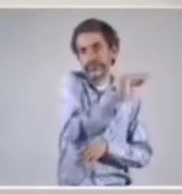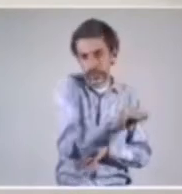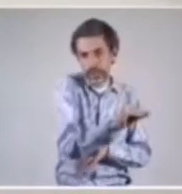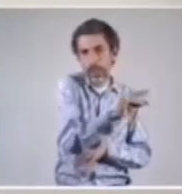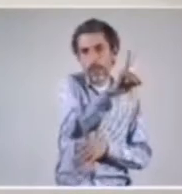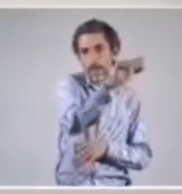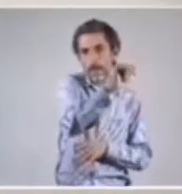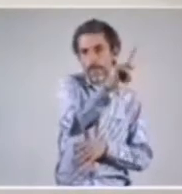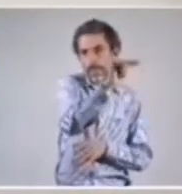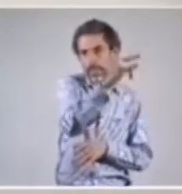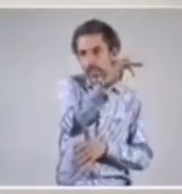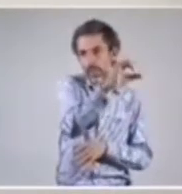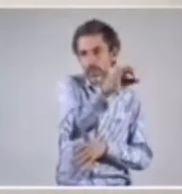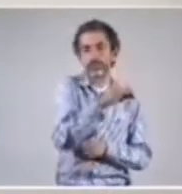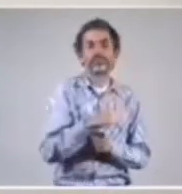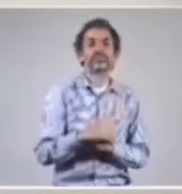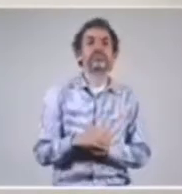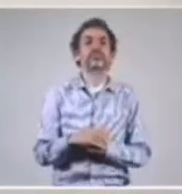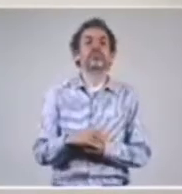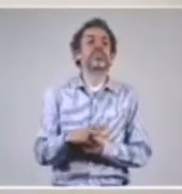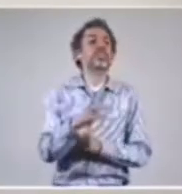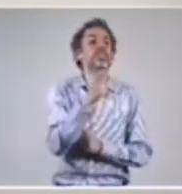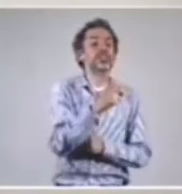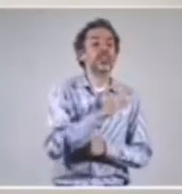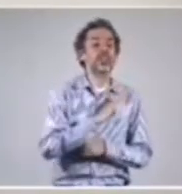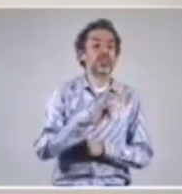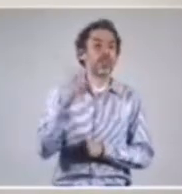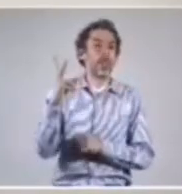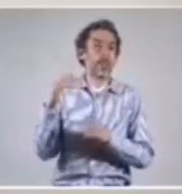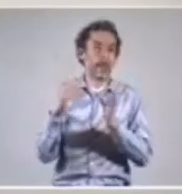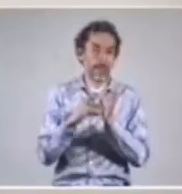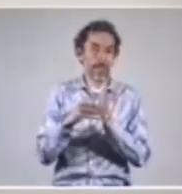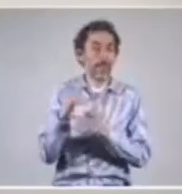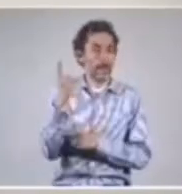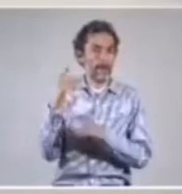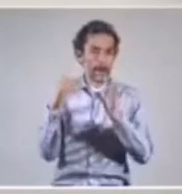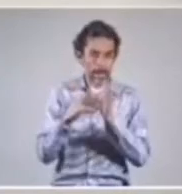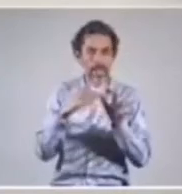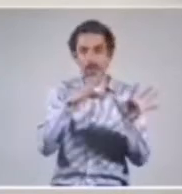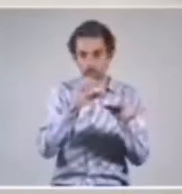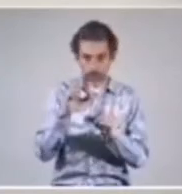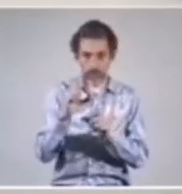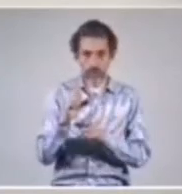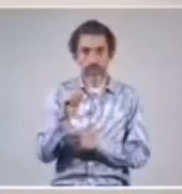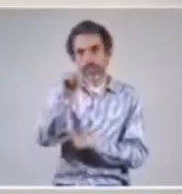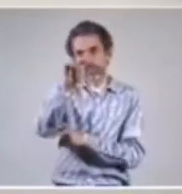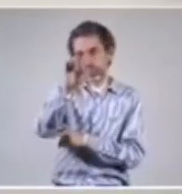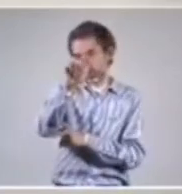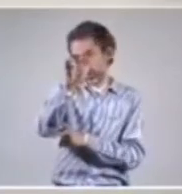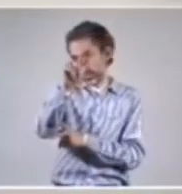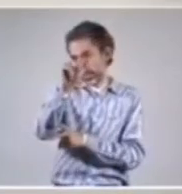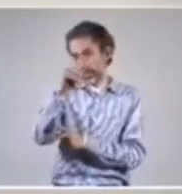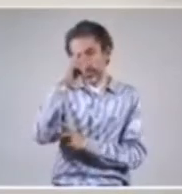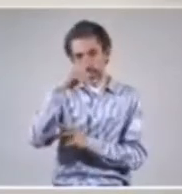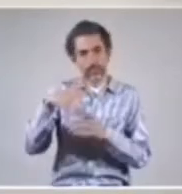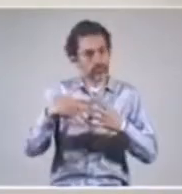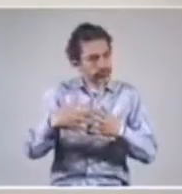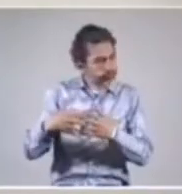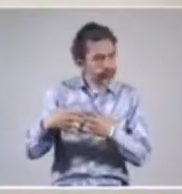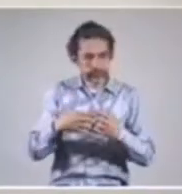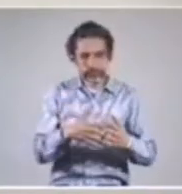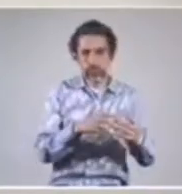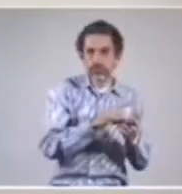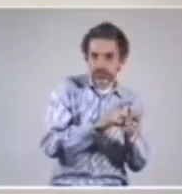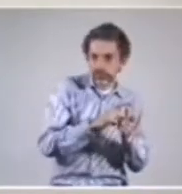y tiene una planta que tiene una capacidad de 1.400 toneladas diarias de procesamiento, que